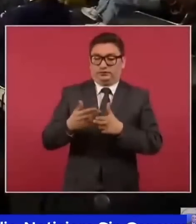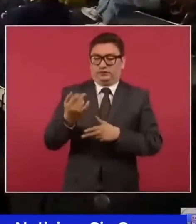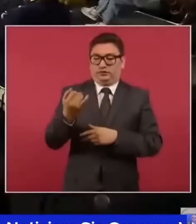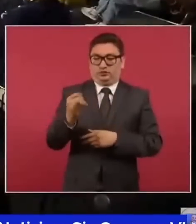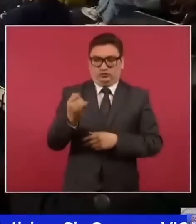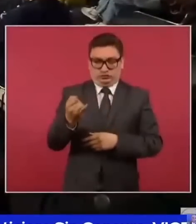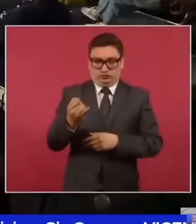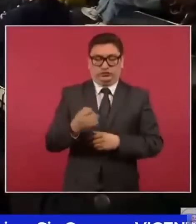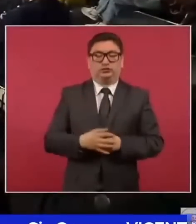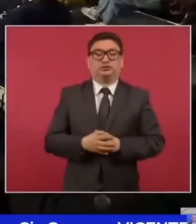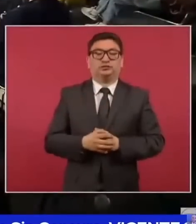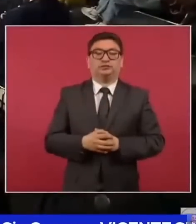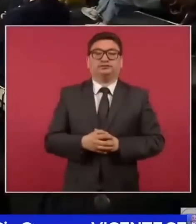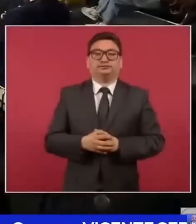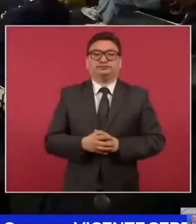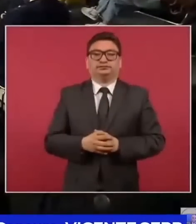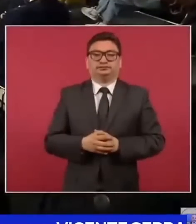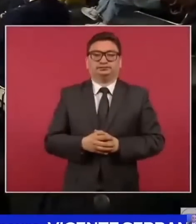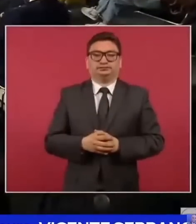va a